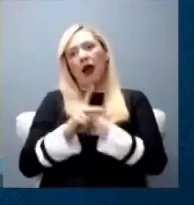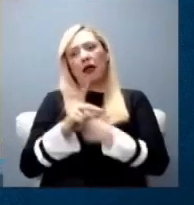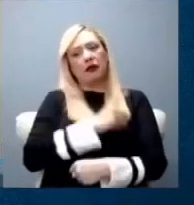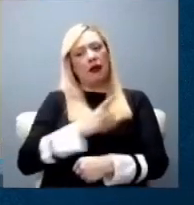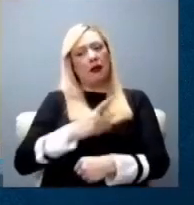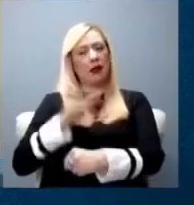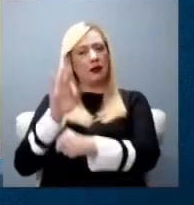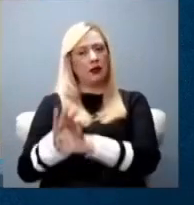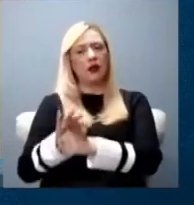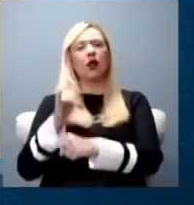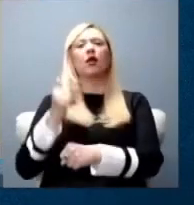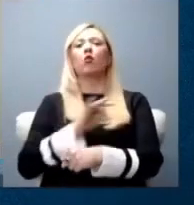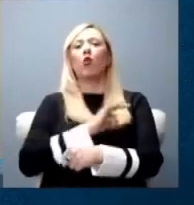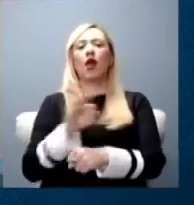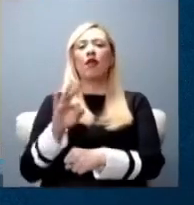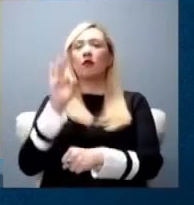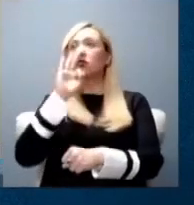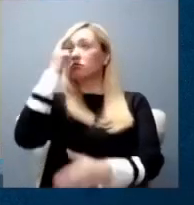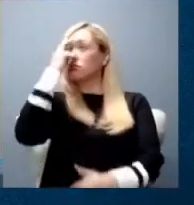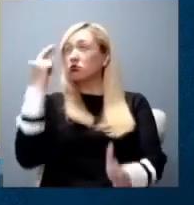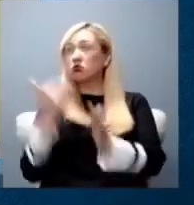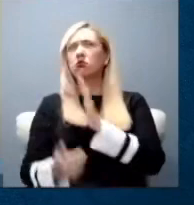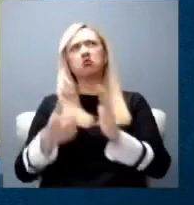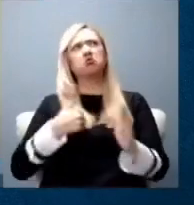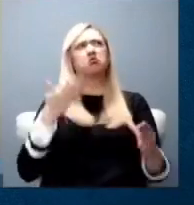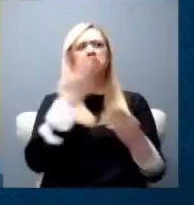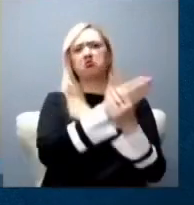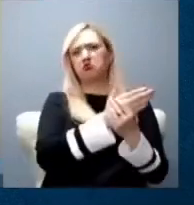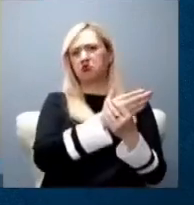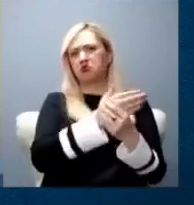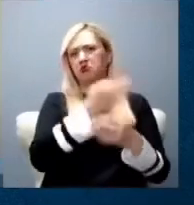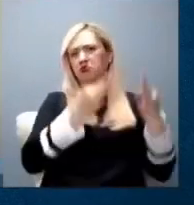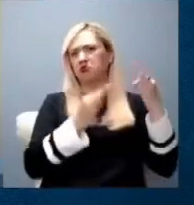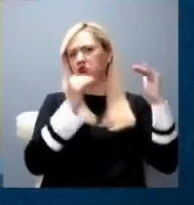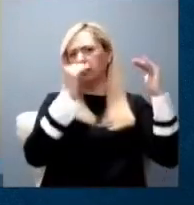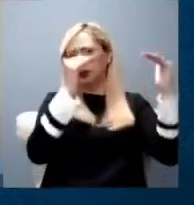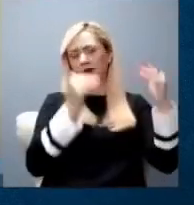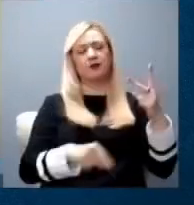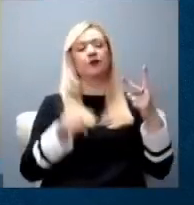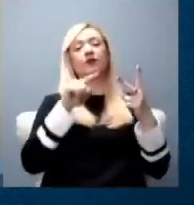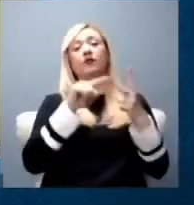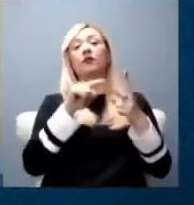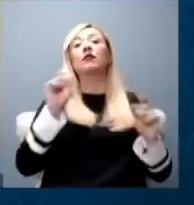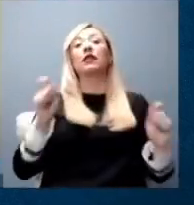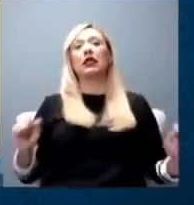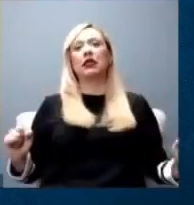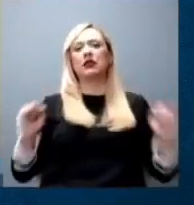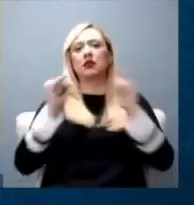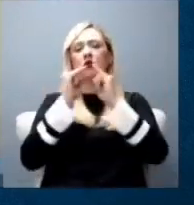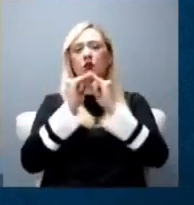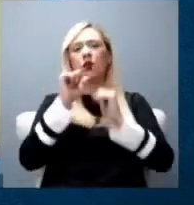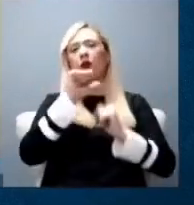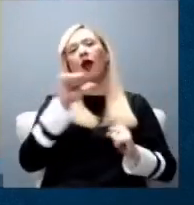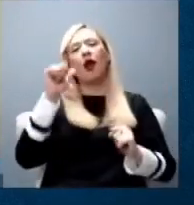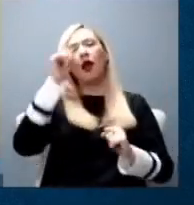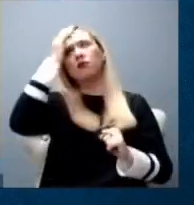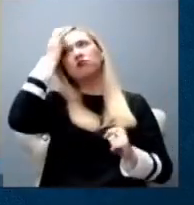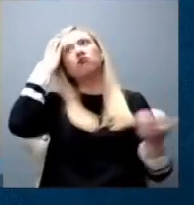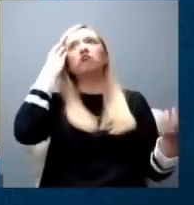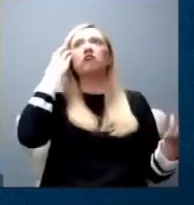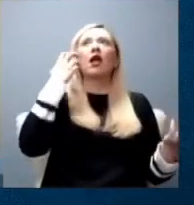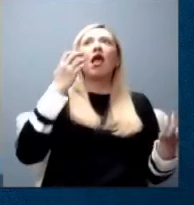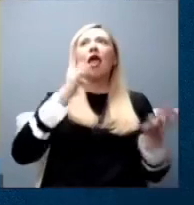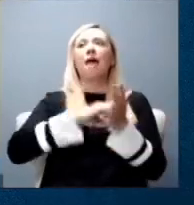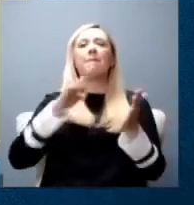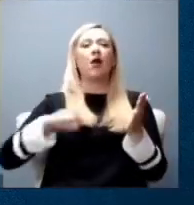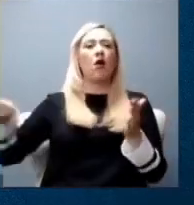a instancias internacionales. Este es el componente normativo. Luego está el componente institucional, que tiene que ver con los órganos que procesan